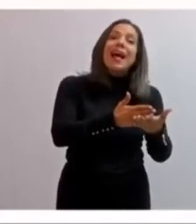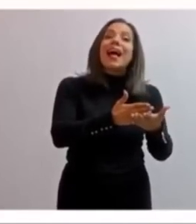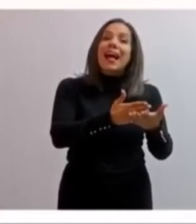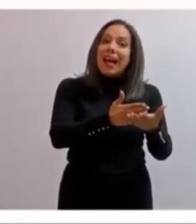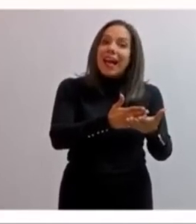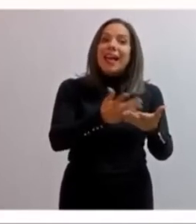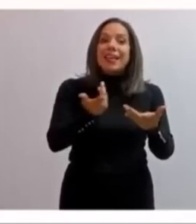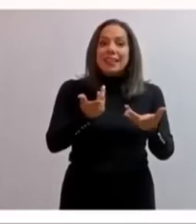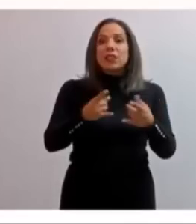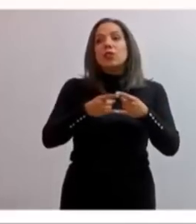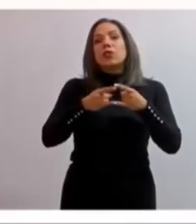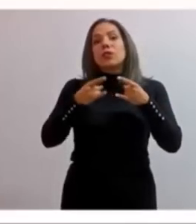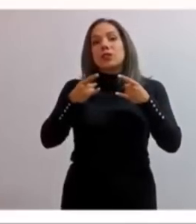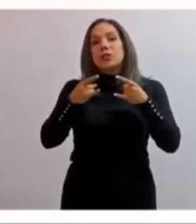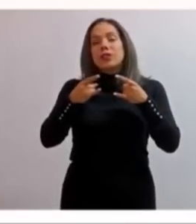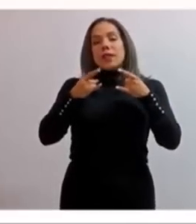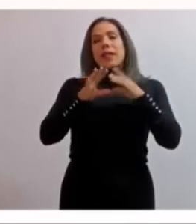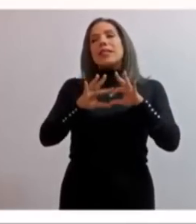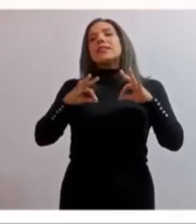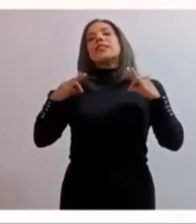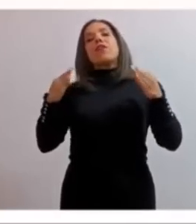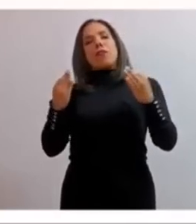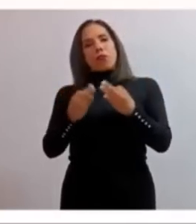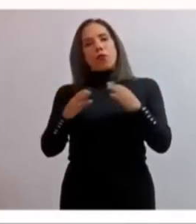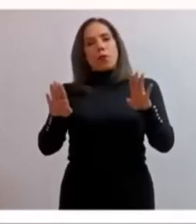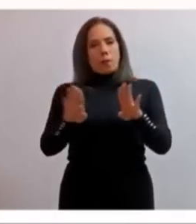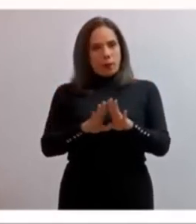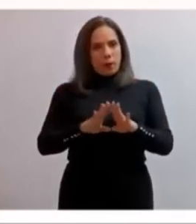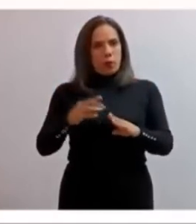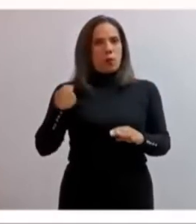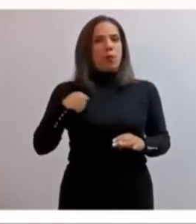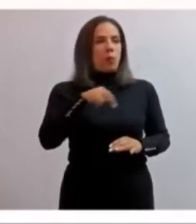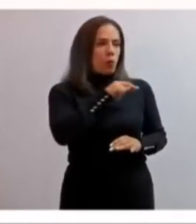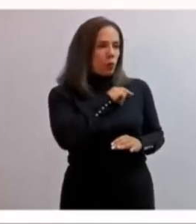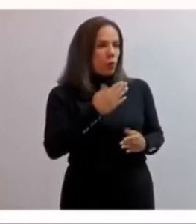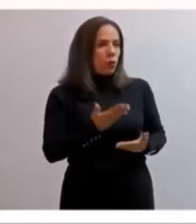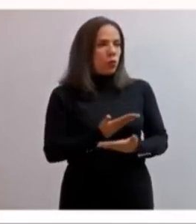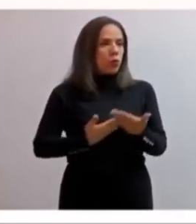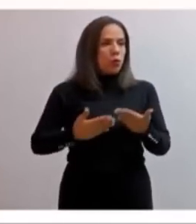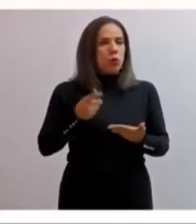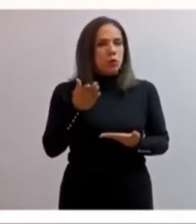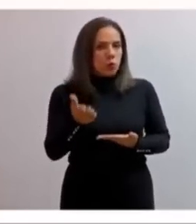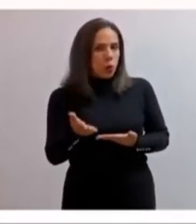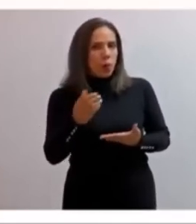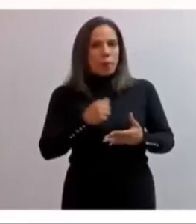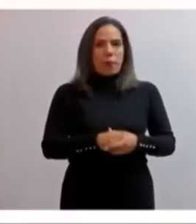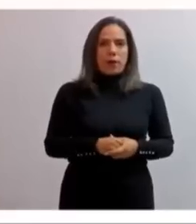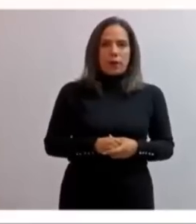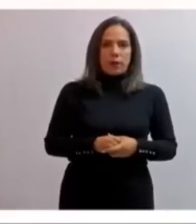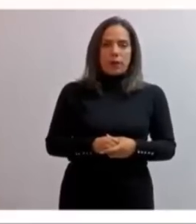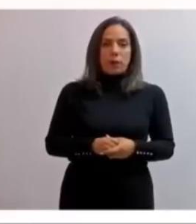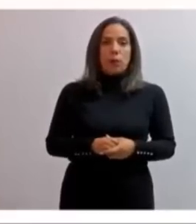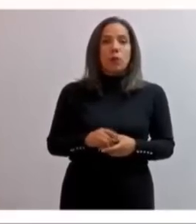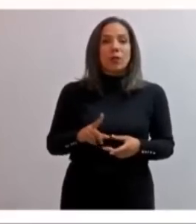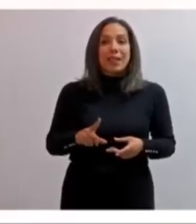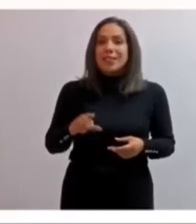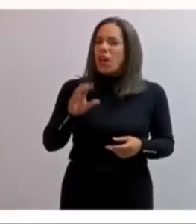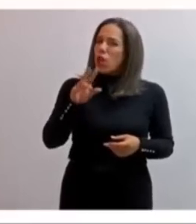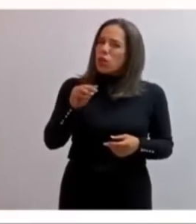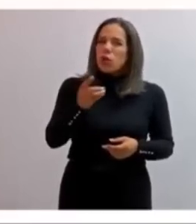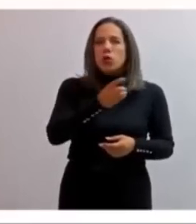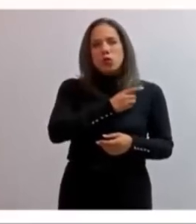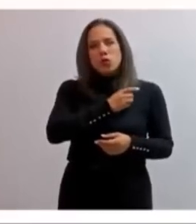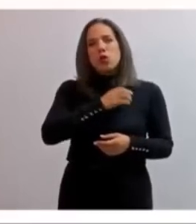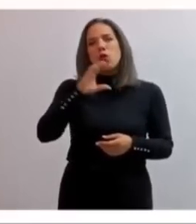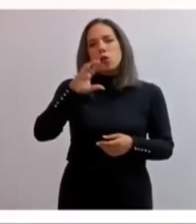Nuestro relato no necesariamente se articula en el Consejo Técnico Escolar. Yo creo que el Consejo Técnico Escolar es